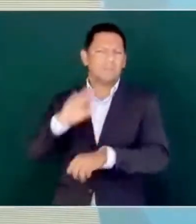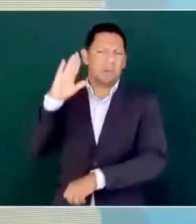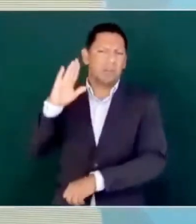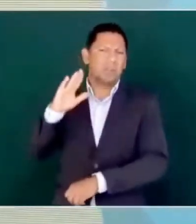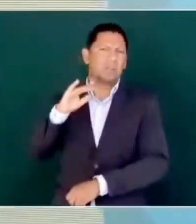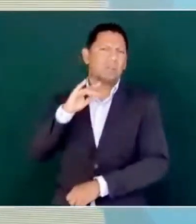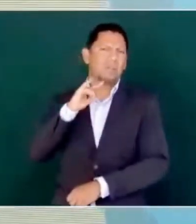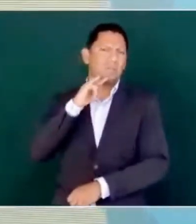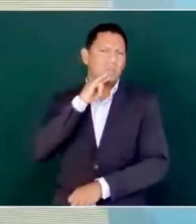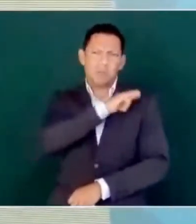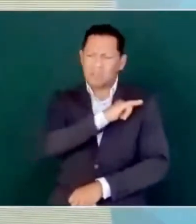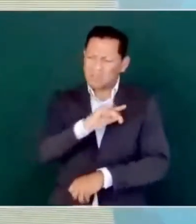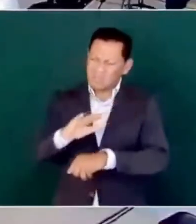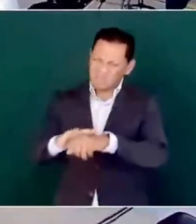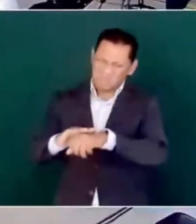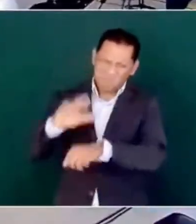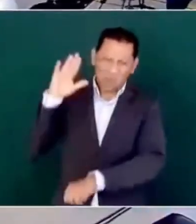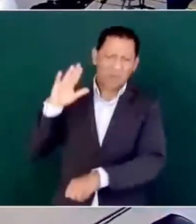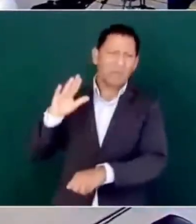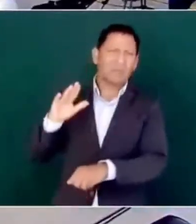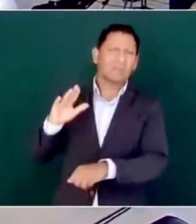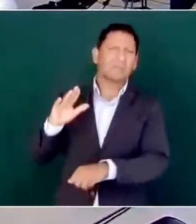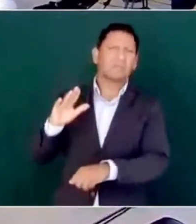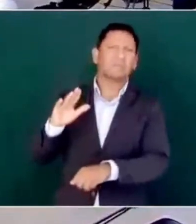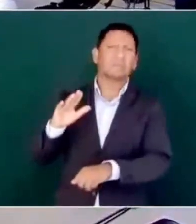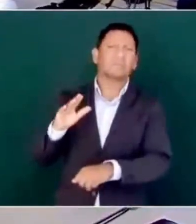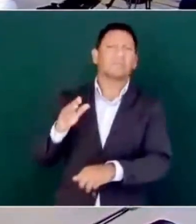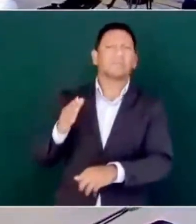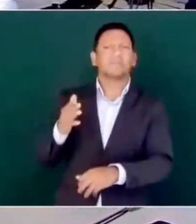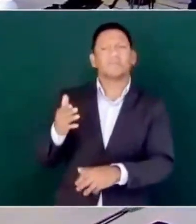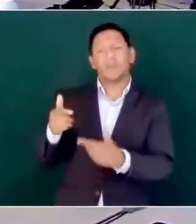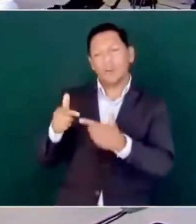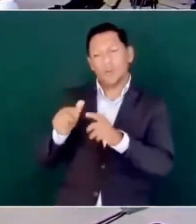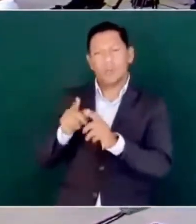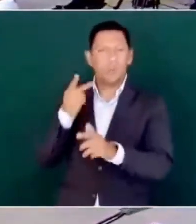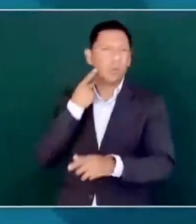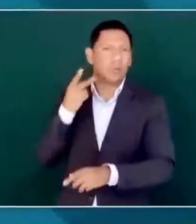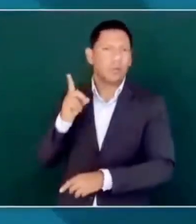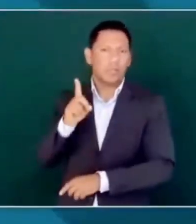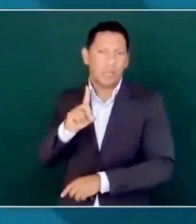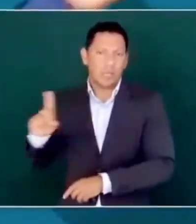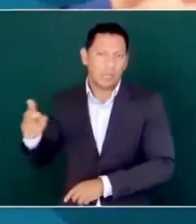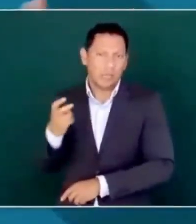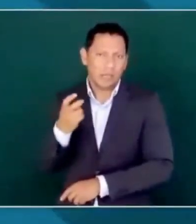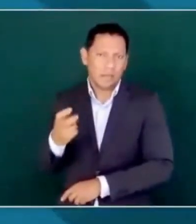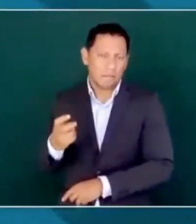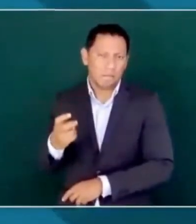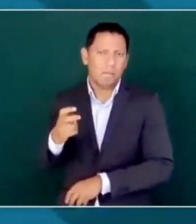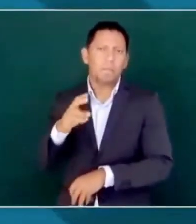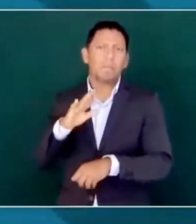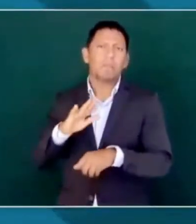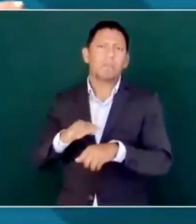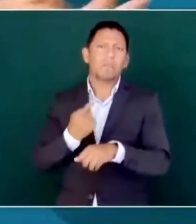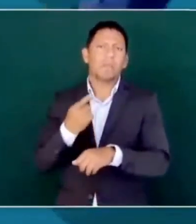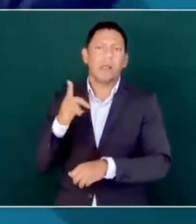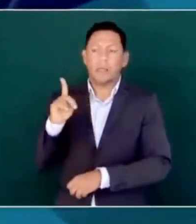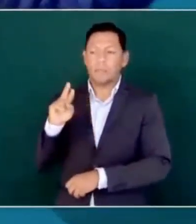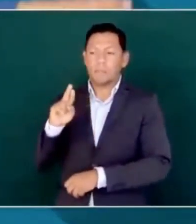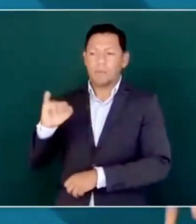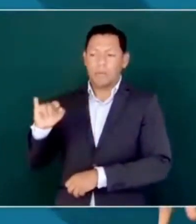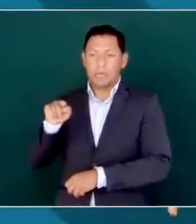hipócritas. porque los priistas